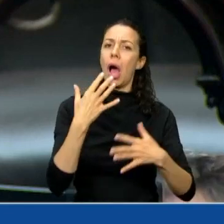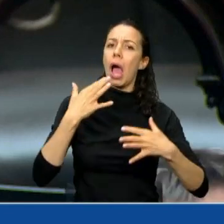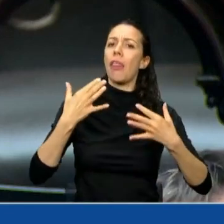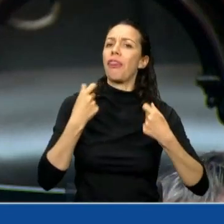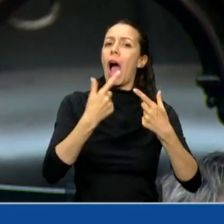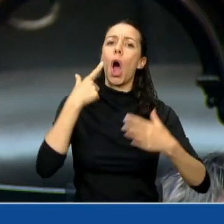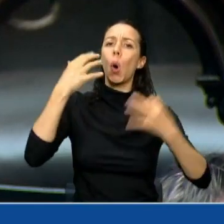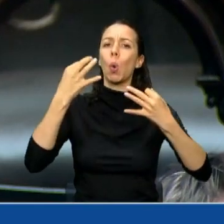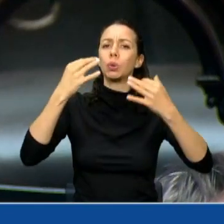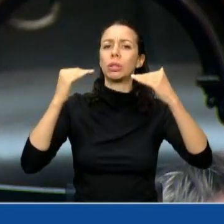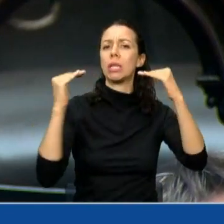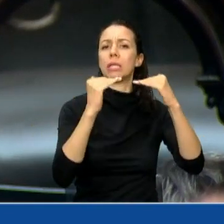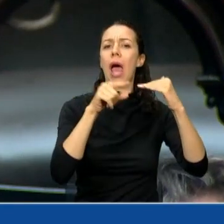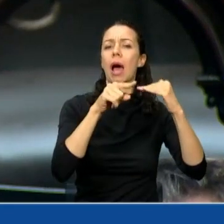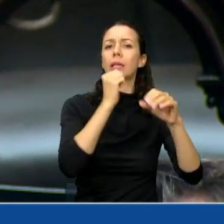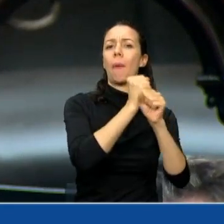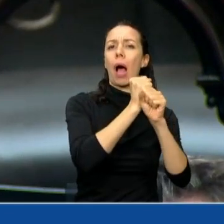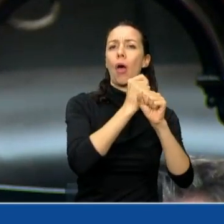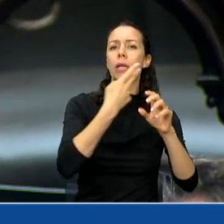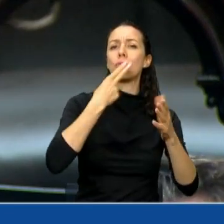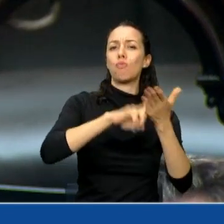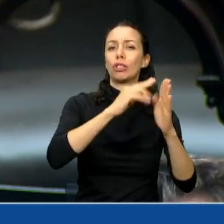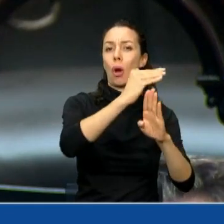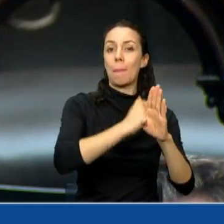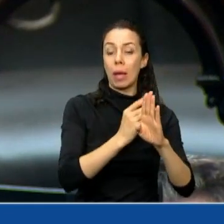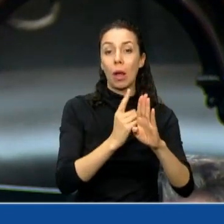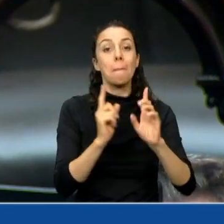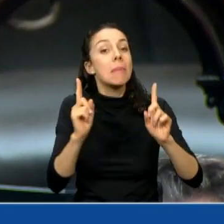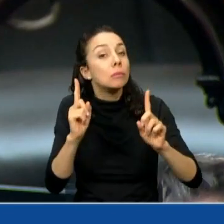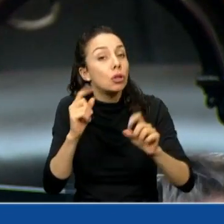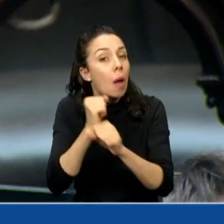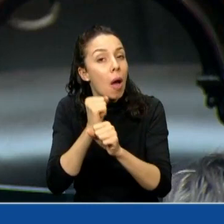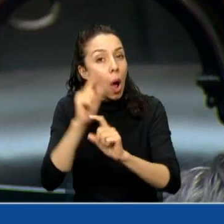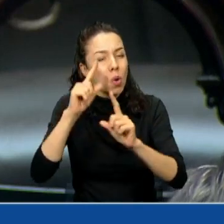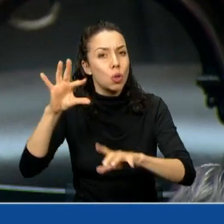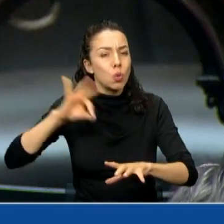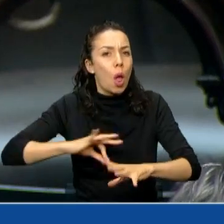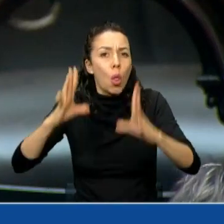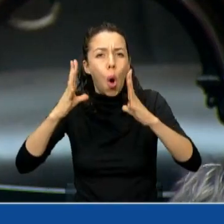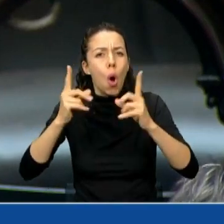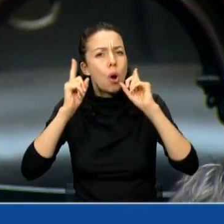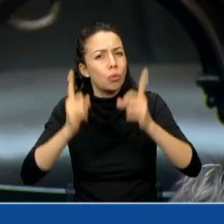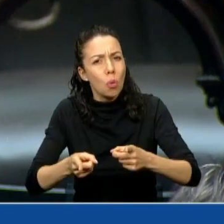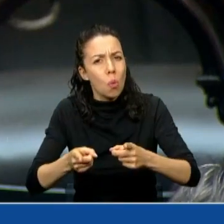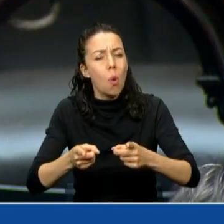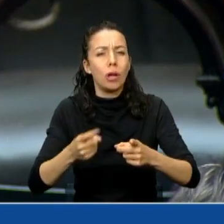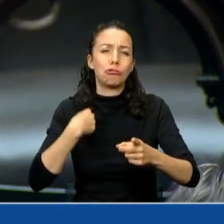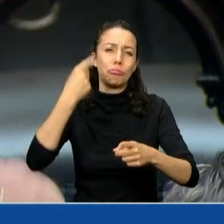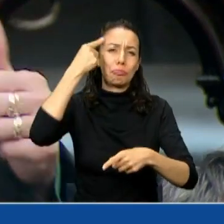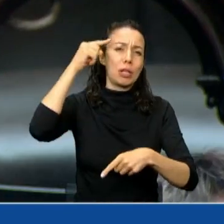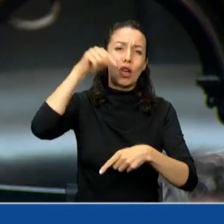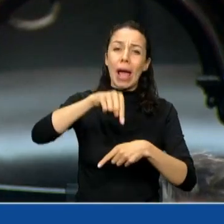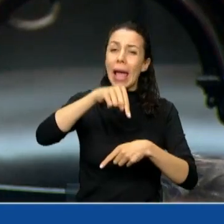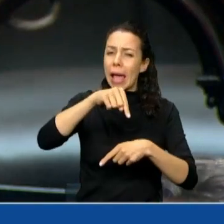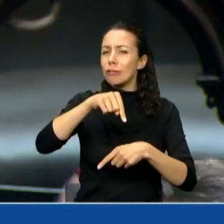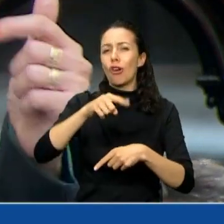trabajadores, incluso a los que mejor remunerados están en la Argentina, creo que es injusto hacer que esta baja la paguen